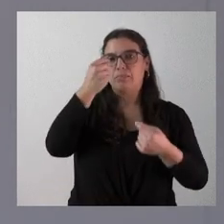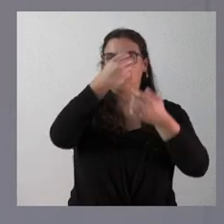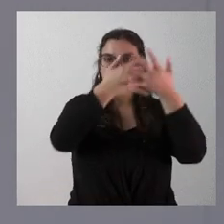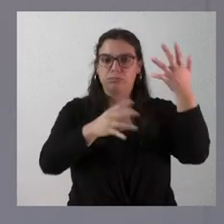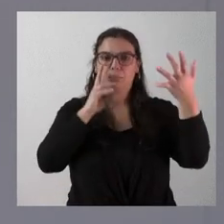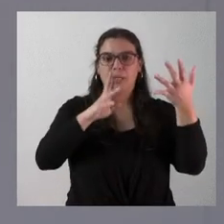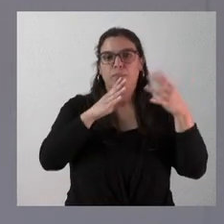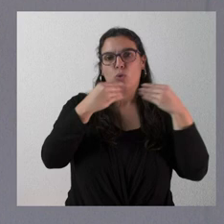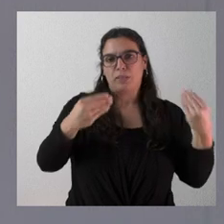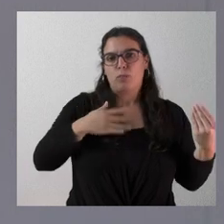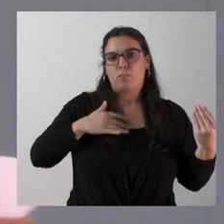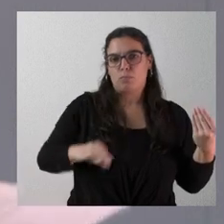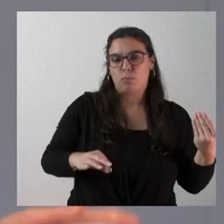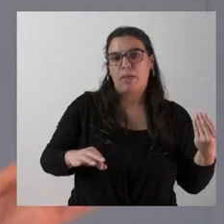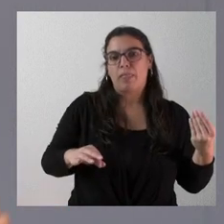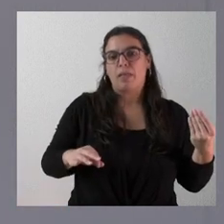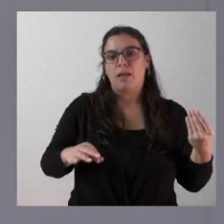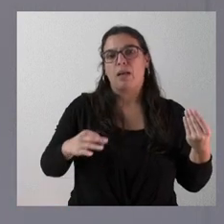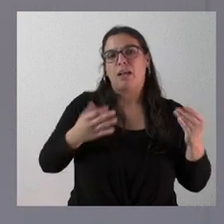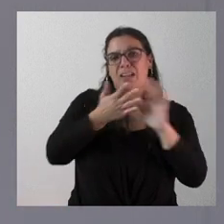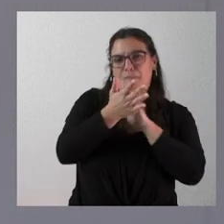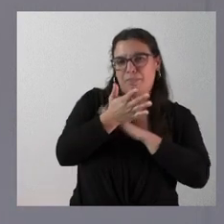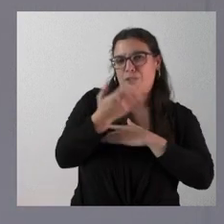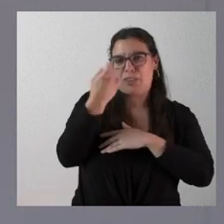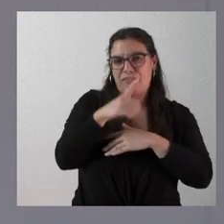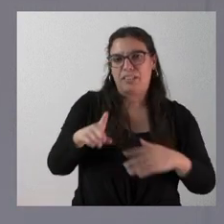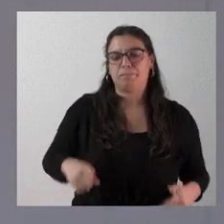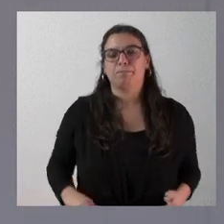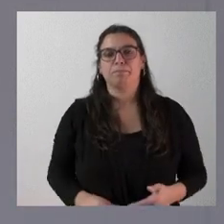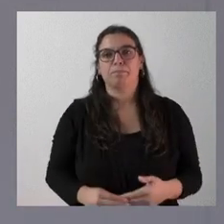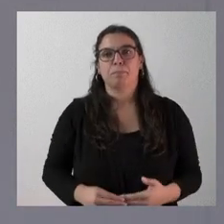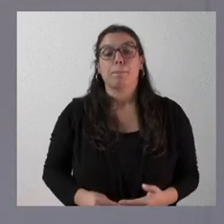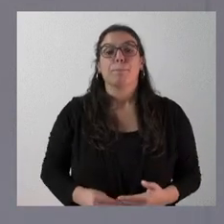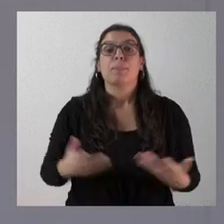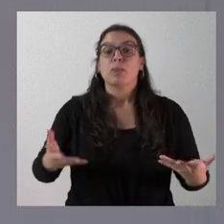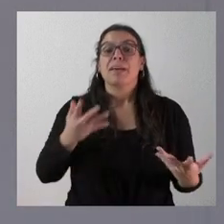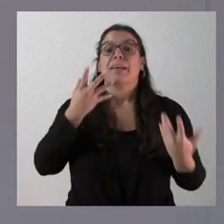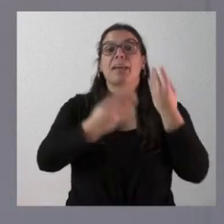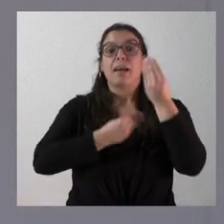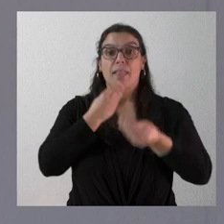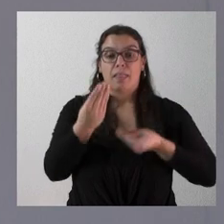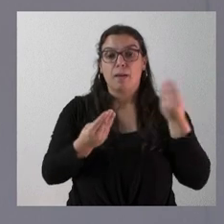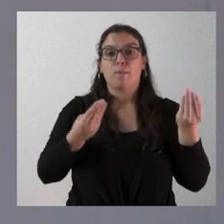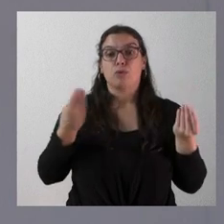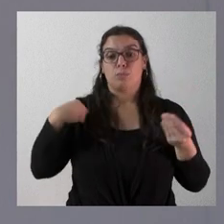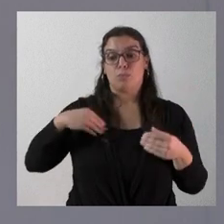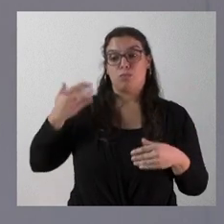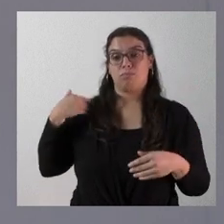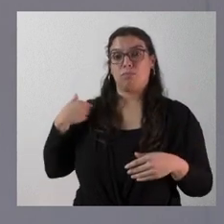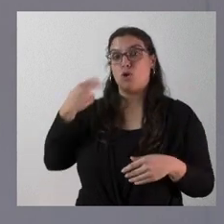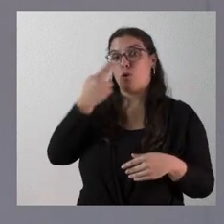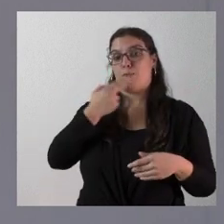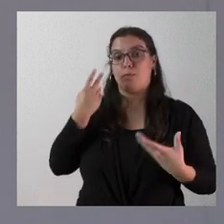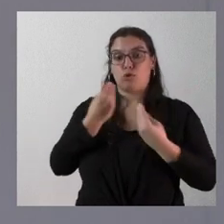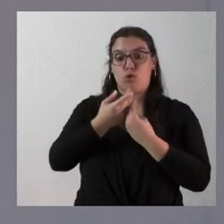en esa documentación y que quizá no sea necesario que yo les indique con esto lo que hacemos Es frente al compromiso que asumimos con los